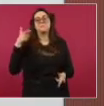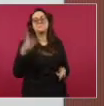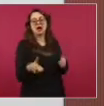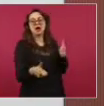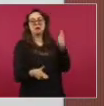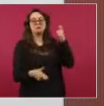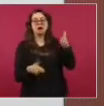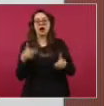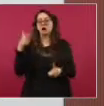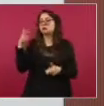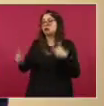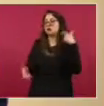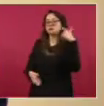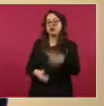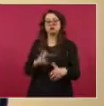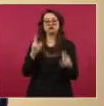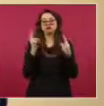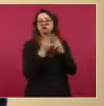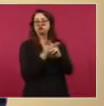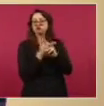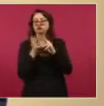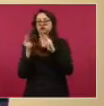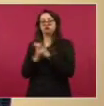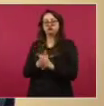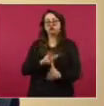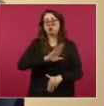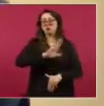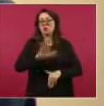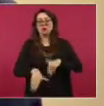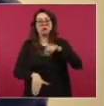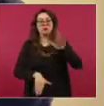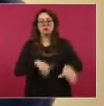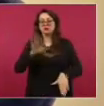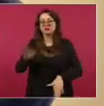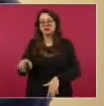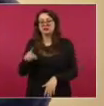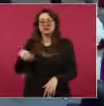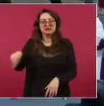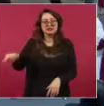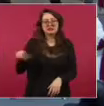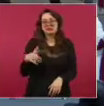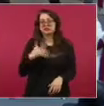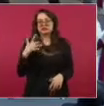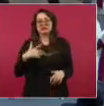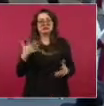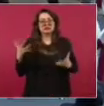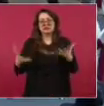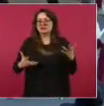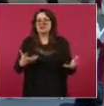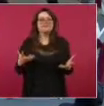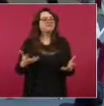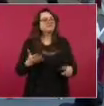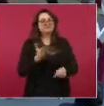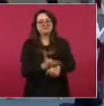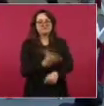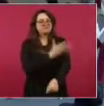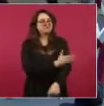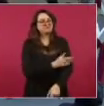primeros muertos y heridos, y la respuesta de los mineros de incendiar la maderería y matar a